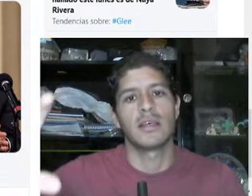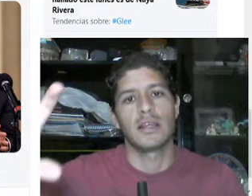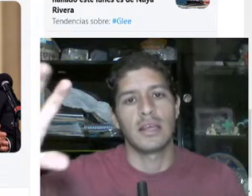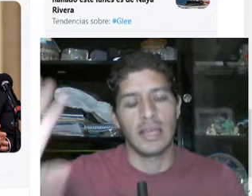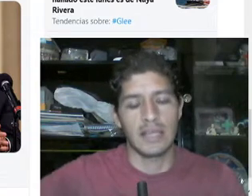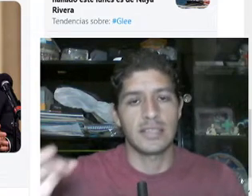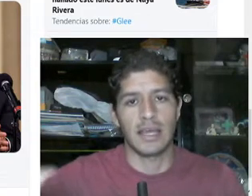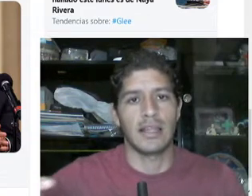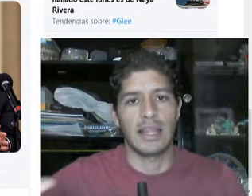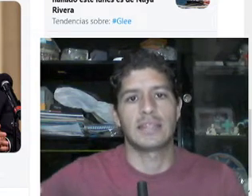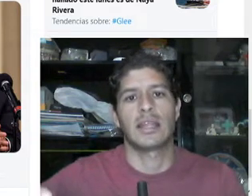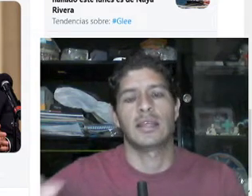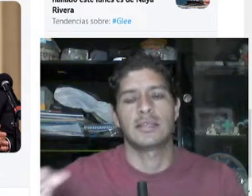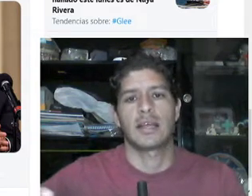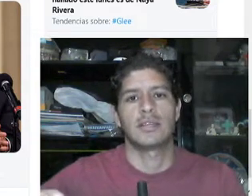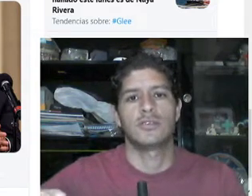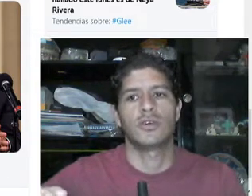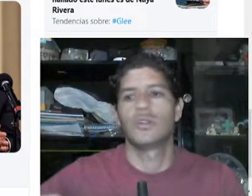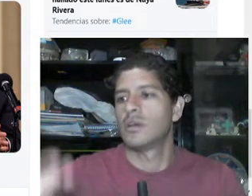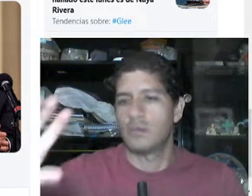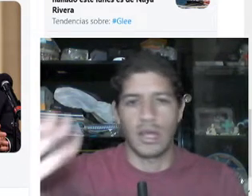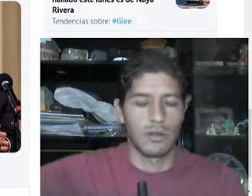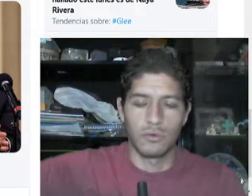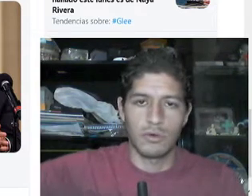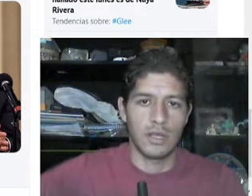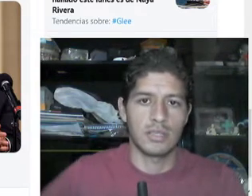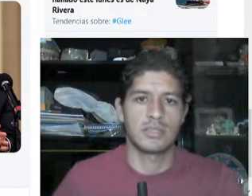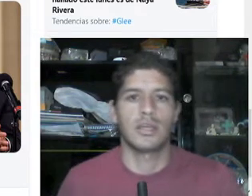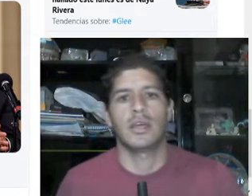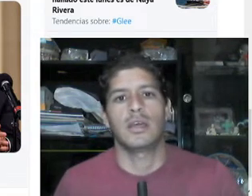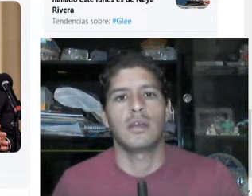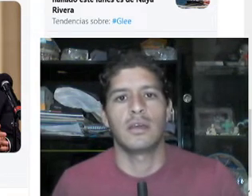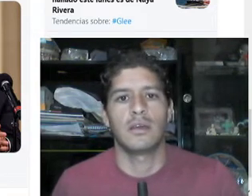propiedad, esa letra de esa canción de algún